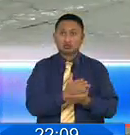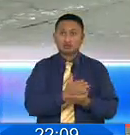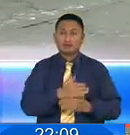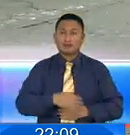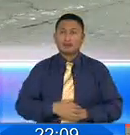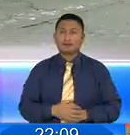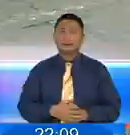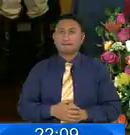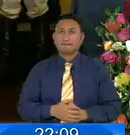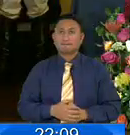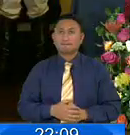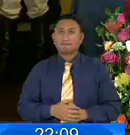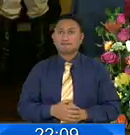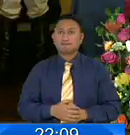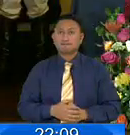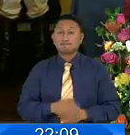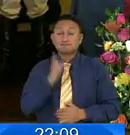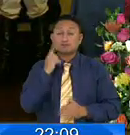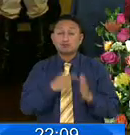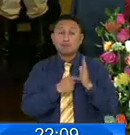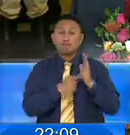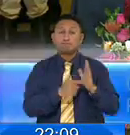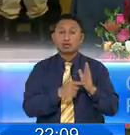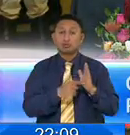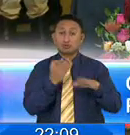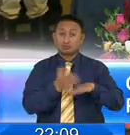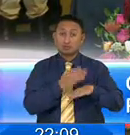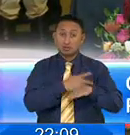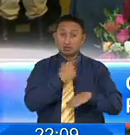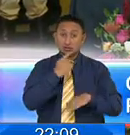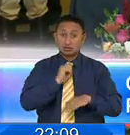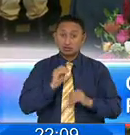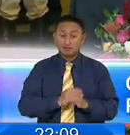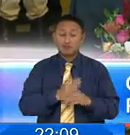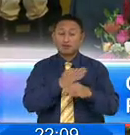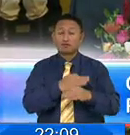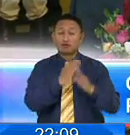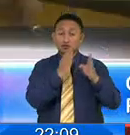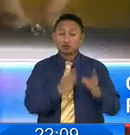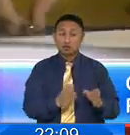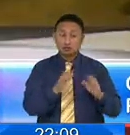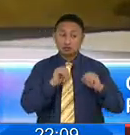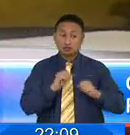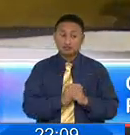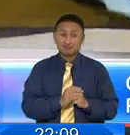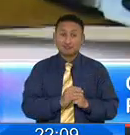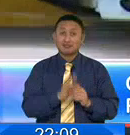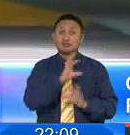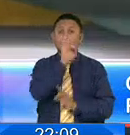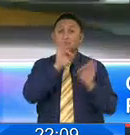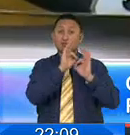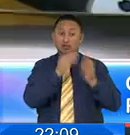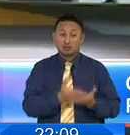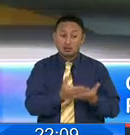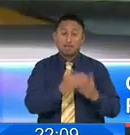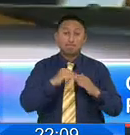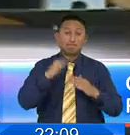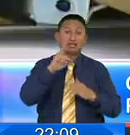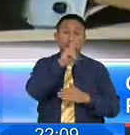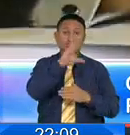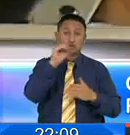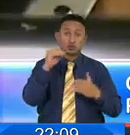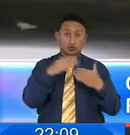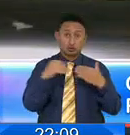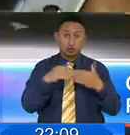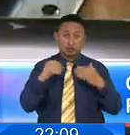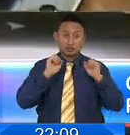repetir. Para ello, por ejemplo, en el caso antes mencionado, los funcionarios que reciban un obsequio que supere el valor estipulado tienen la obligación